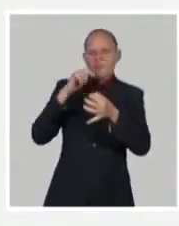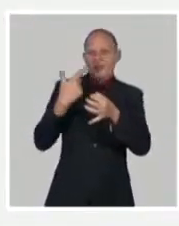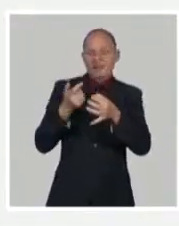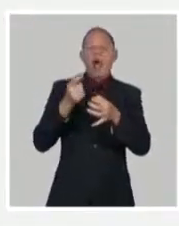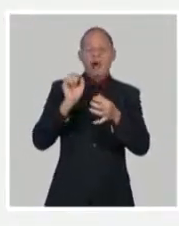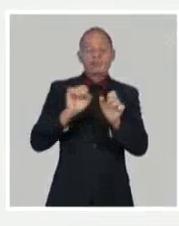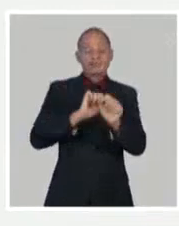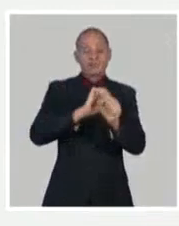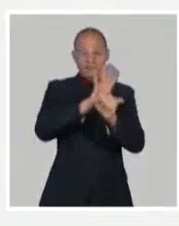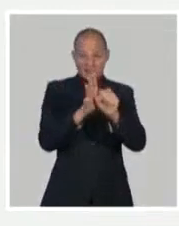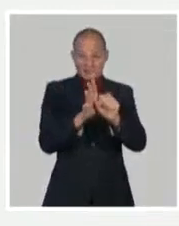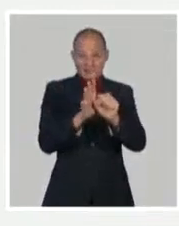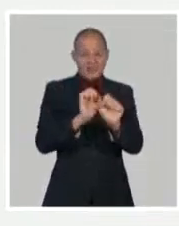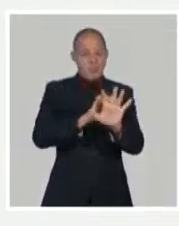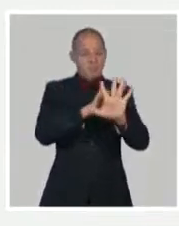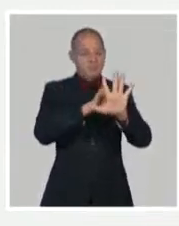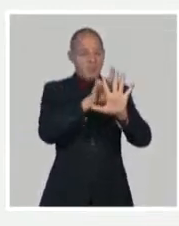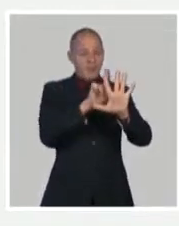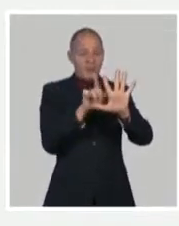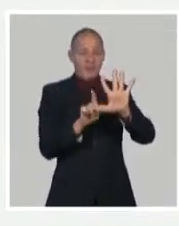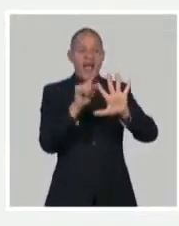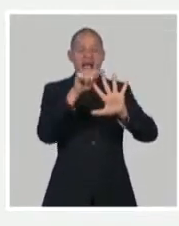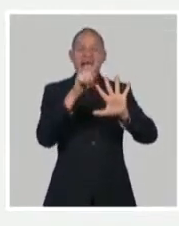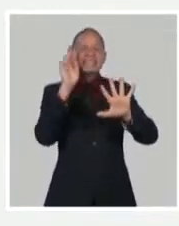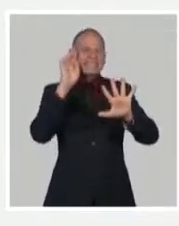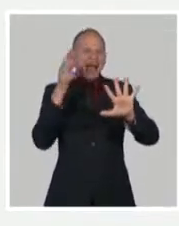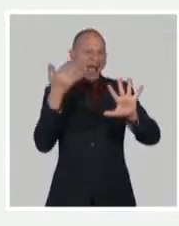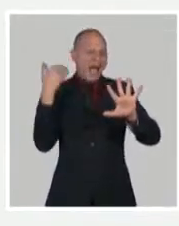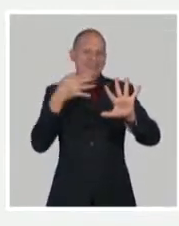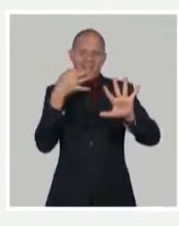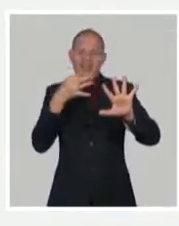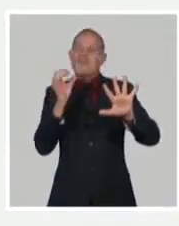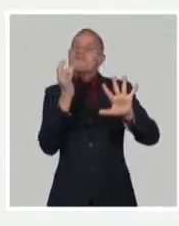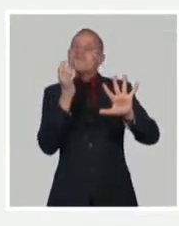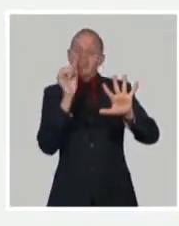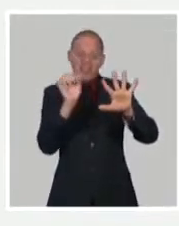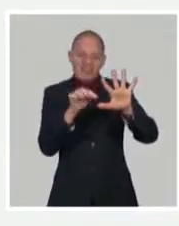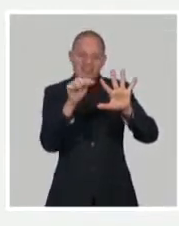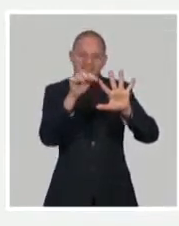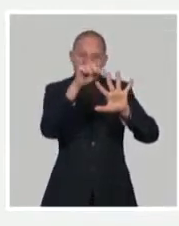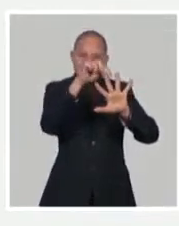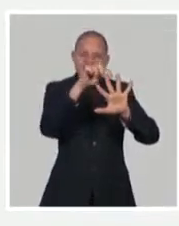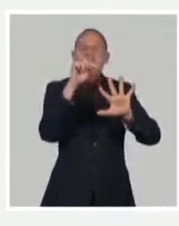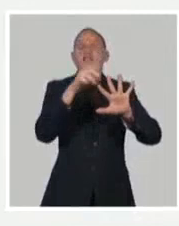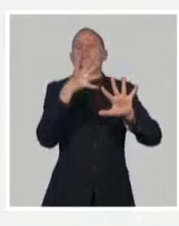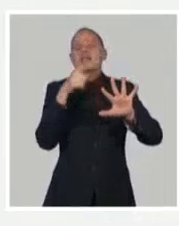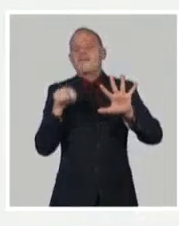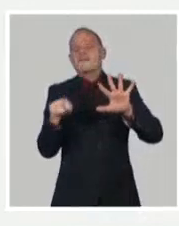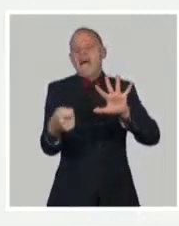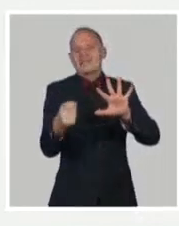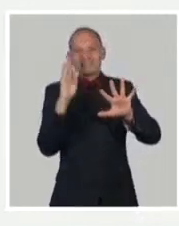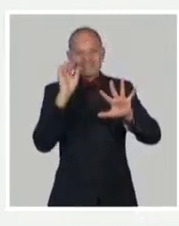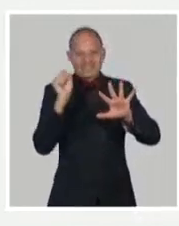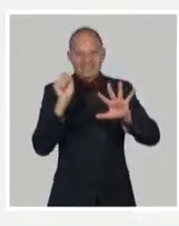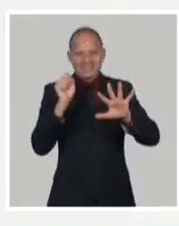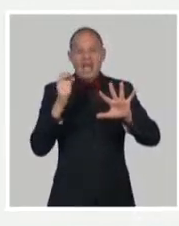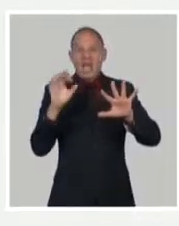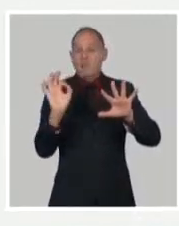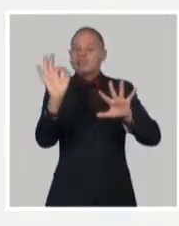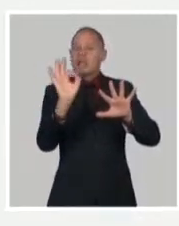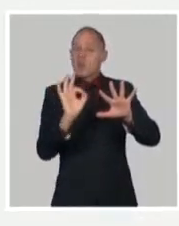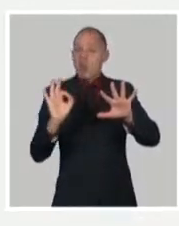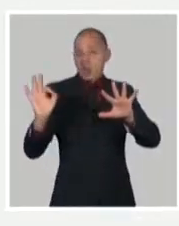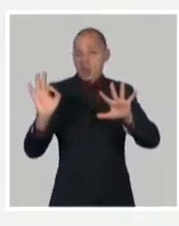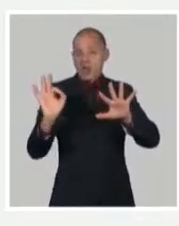ver, la próxima, por favor, la próxima pantalla, podemos ver qué es lo que aspiramos nosotros. Aspiramos a que se generen anticuerpos, y esos